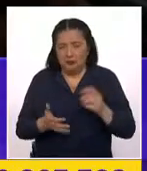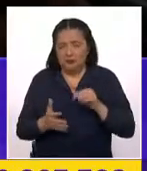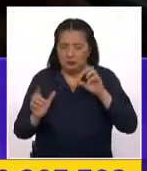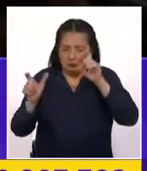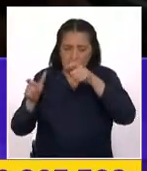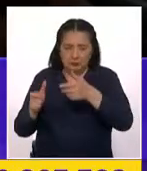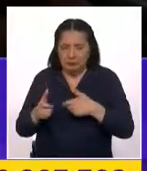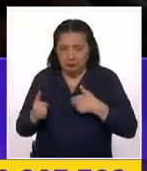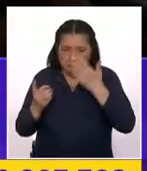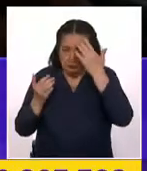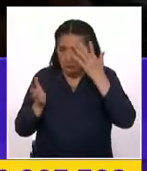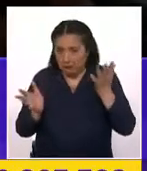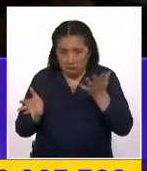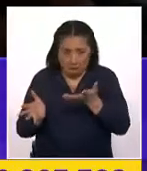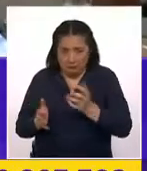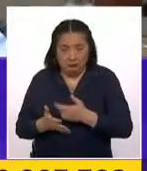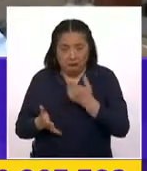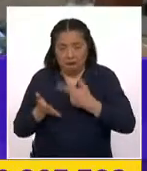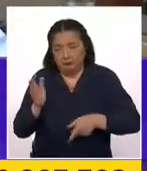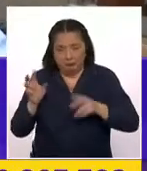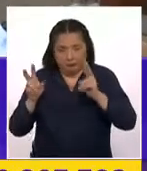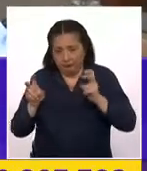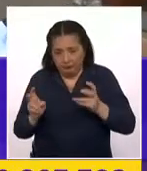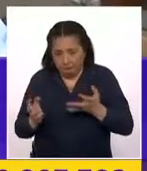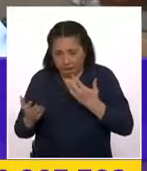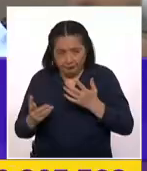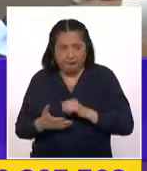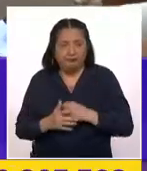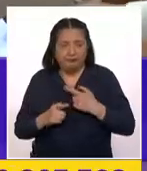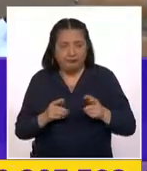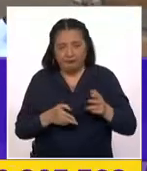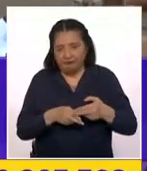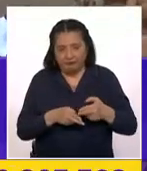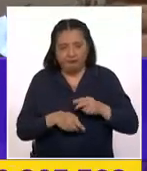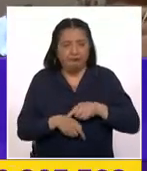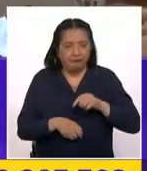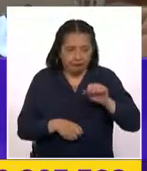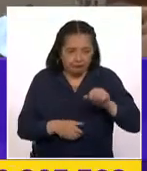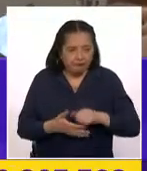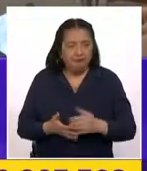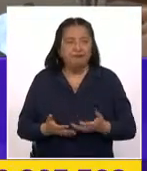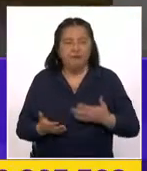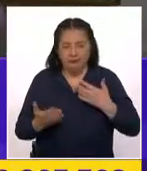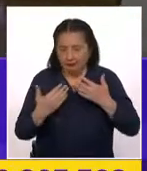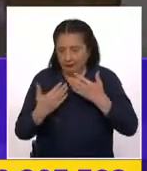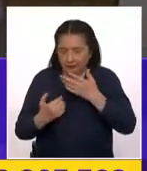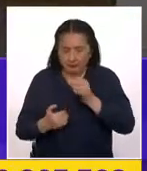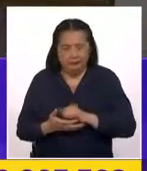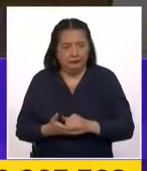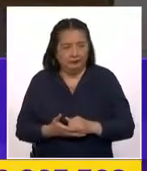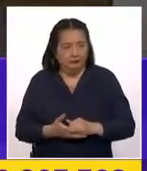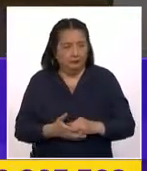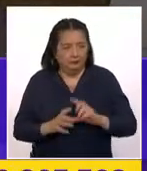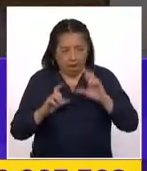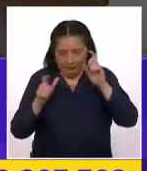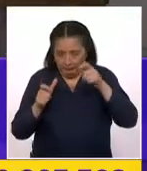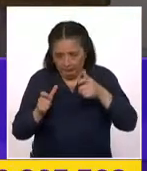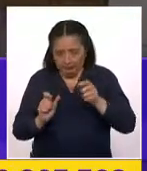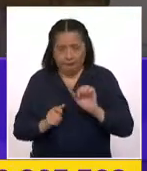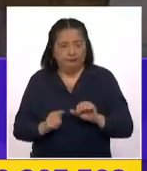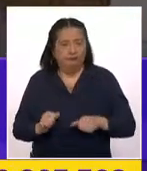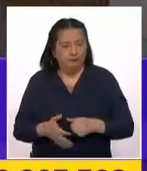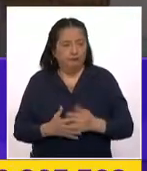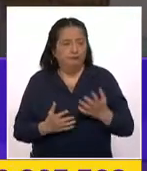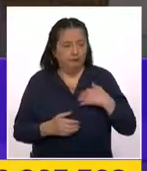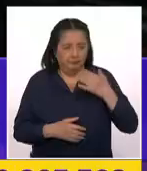lugar, no tenemos la información sobre qué temas se está tratando, pero en unos instantes también va a haber un pronunciamiento en el Parlamento Nacional y